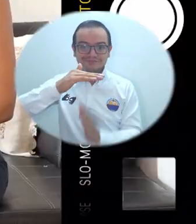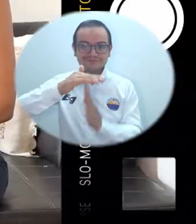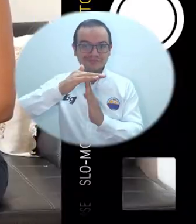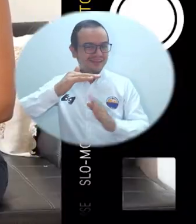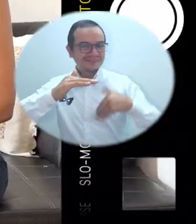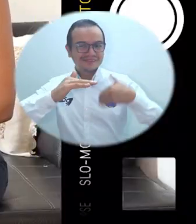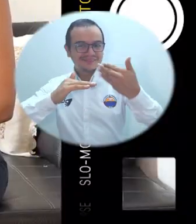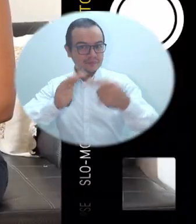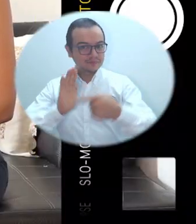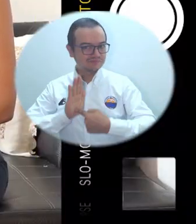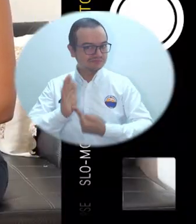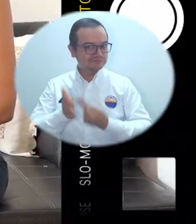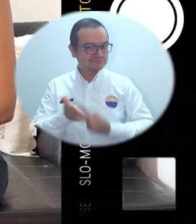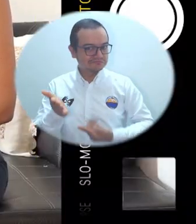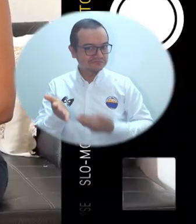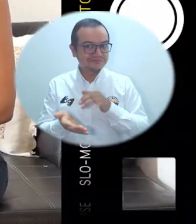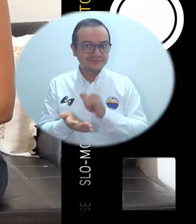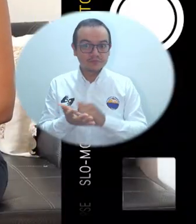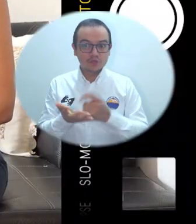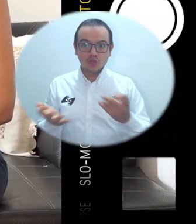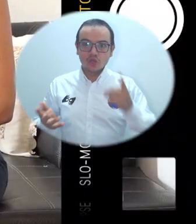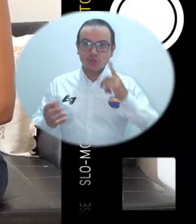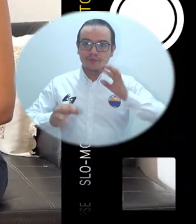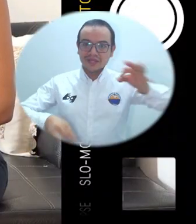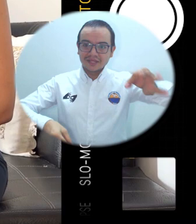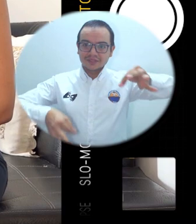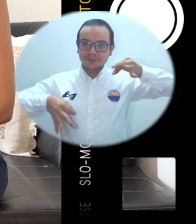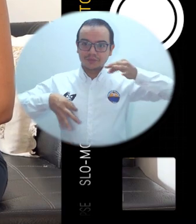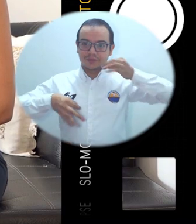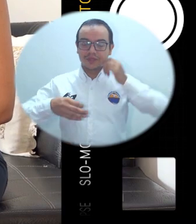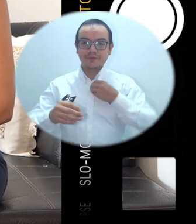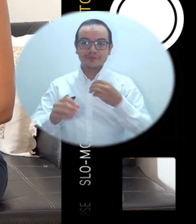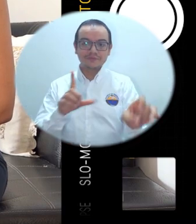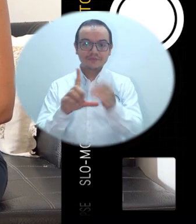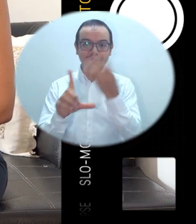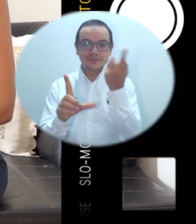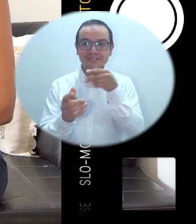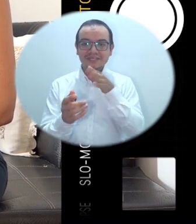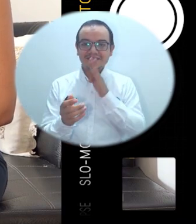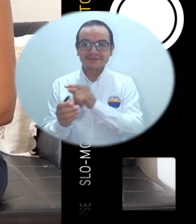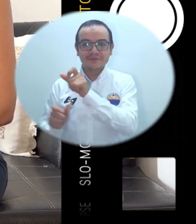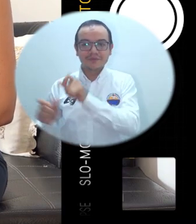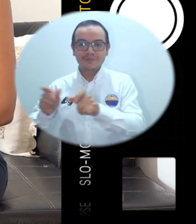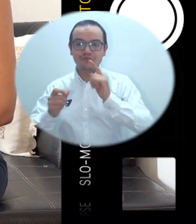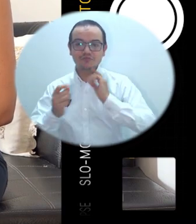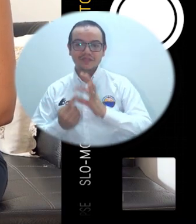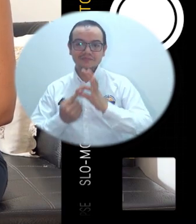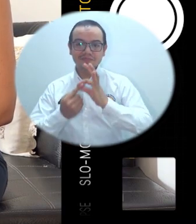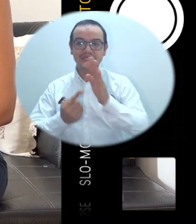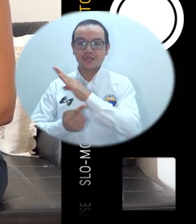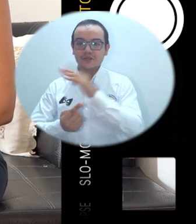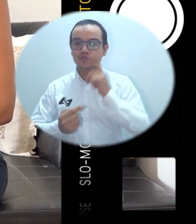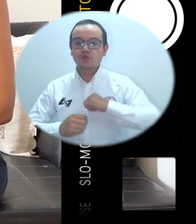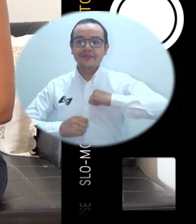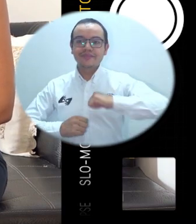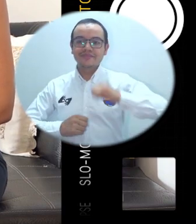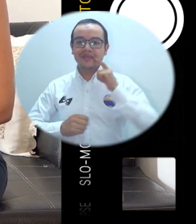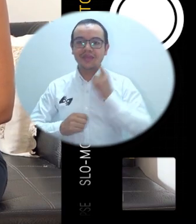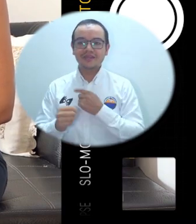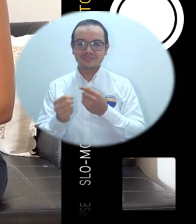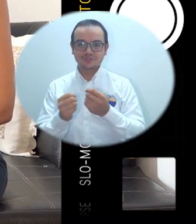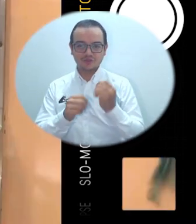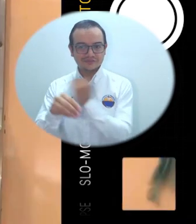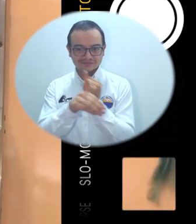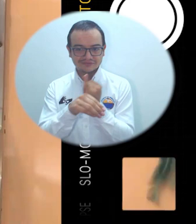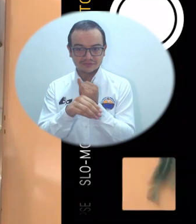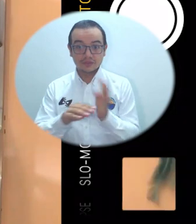Vamos a una corta pausa institucional y al retornar les contaremos sobre la ceremonia de graduación virtual de la primera Corte de Especialistas en Derecho